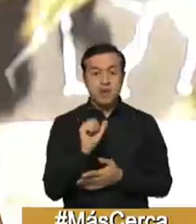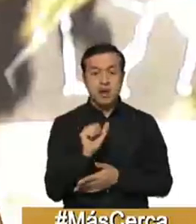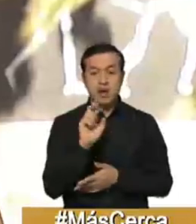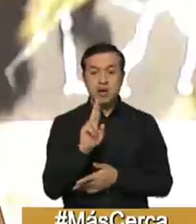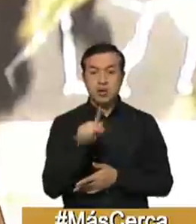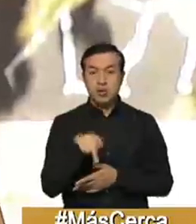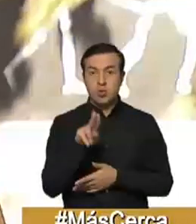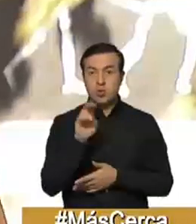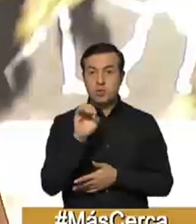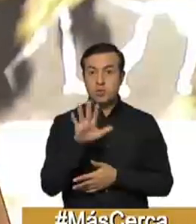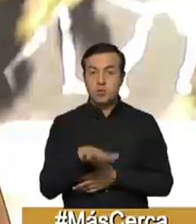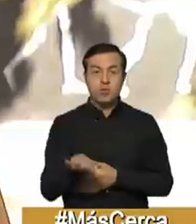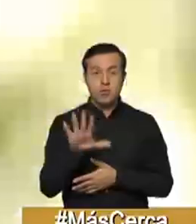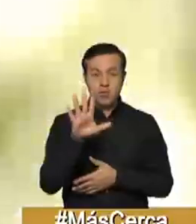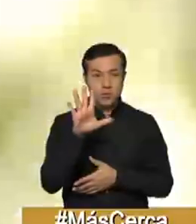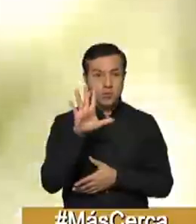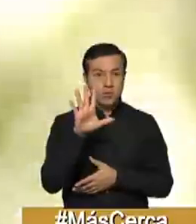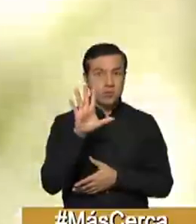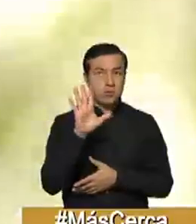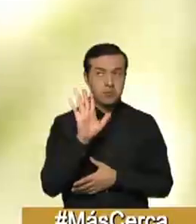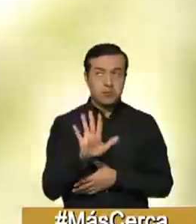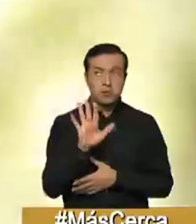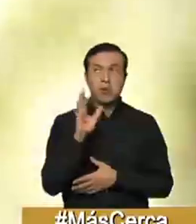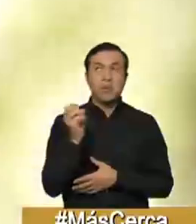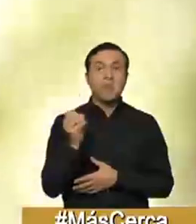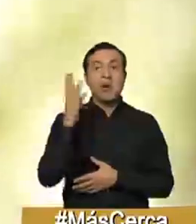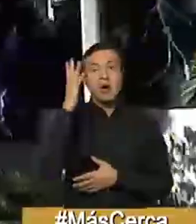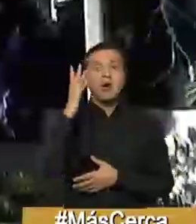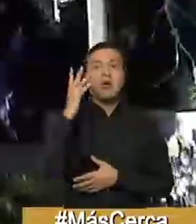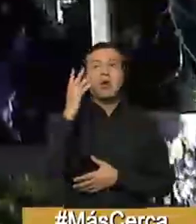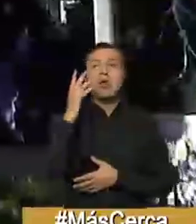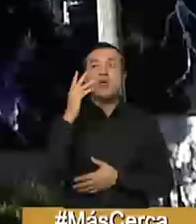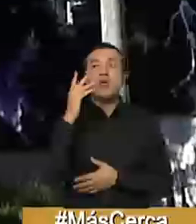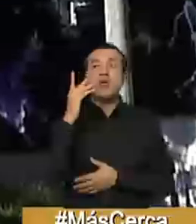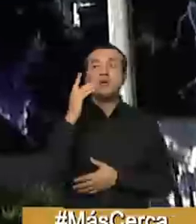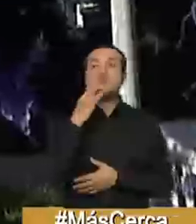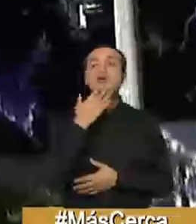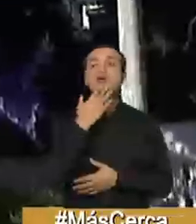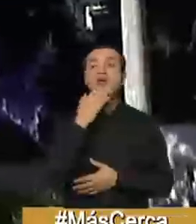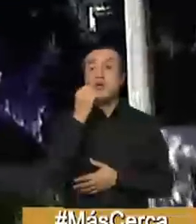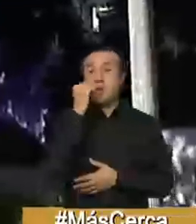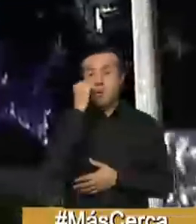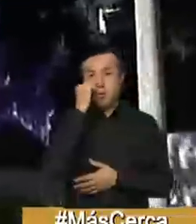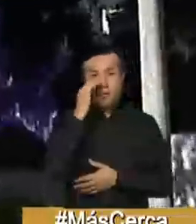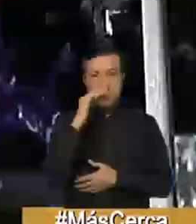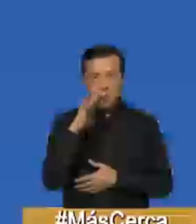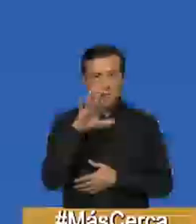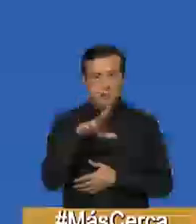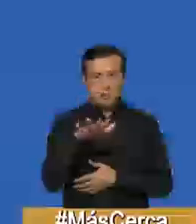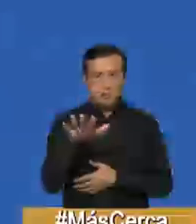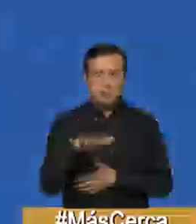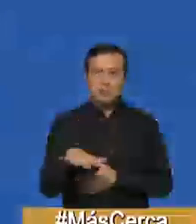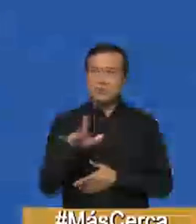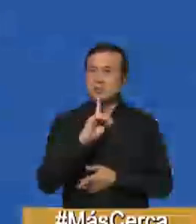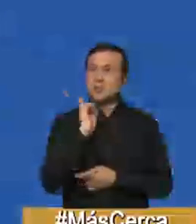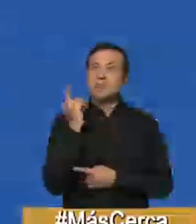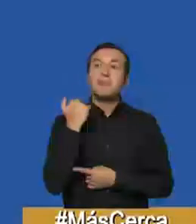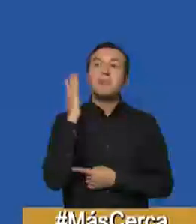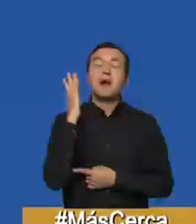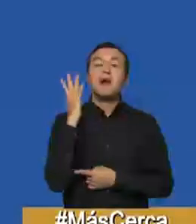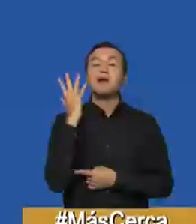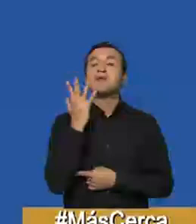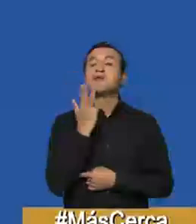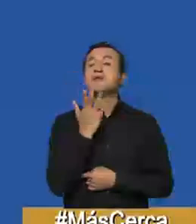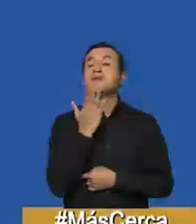es Chonantes pubescens. Arupos blancos y fucsias adornan las calles y jardines de la capital, sobre todo en el verano.